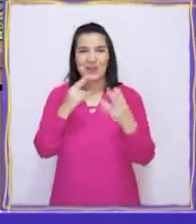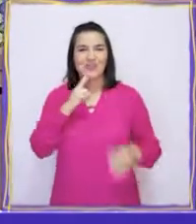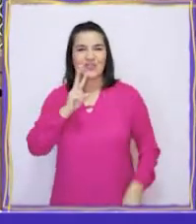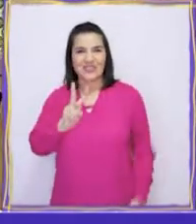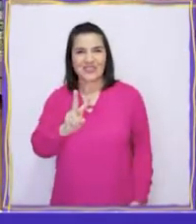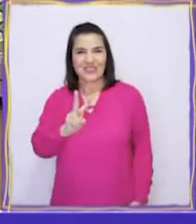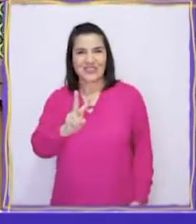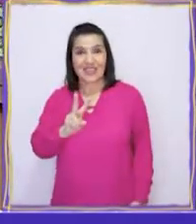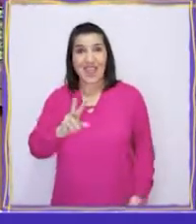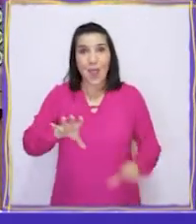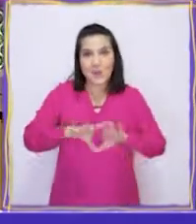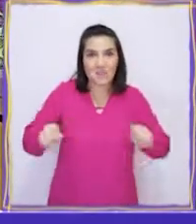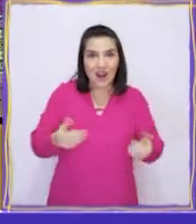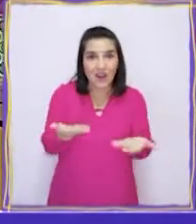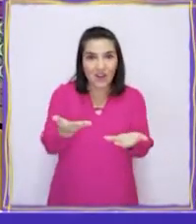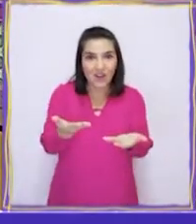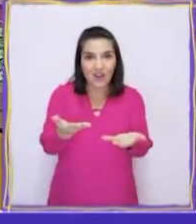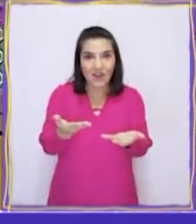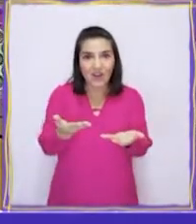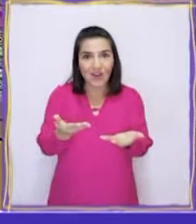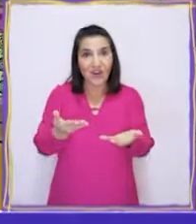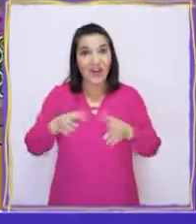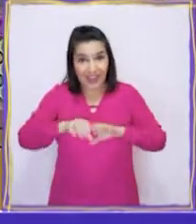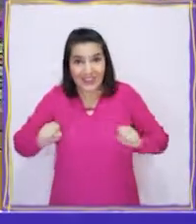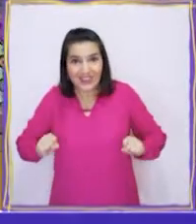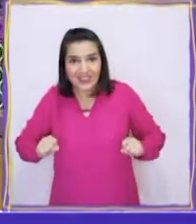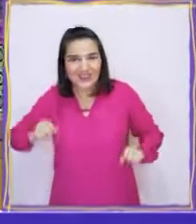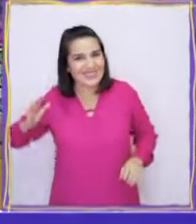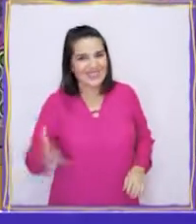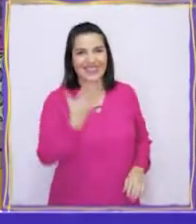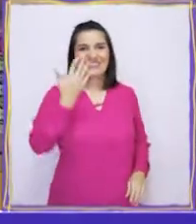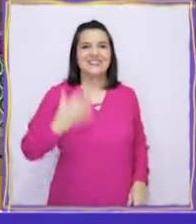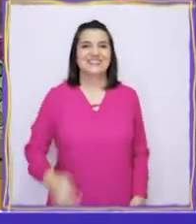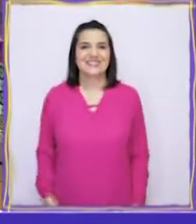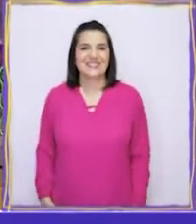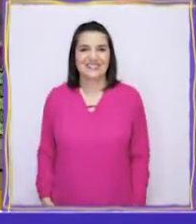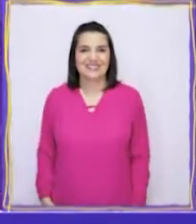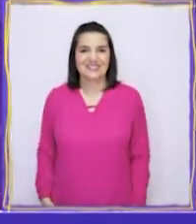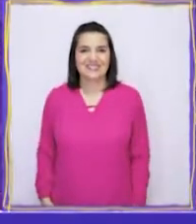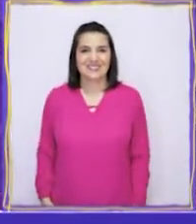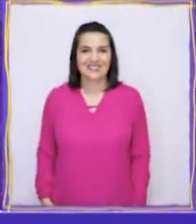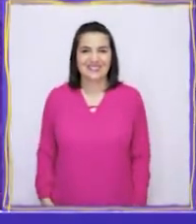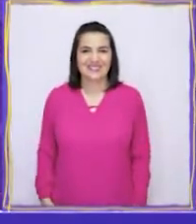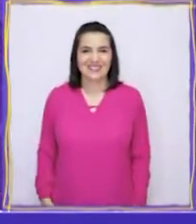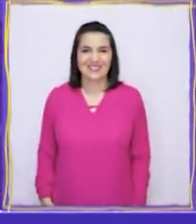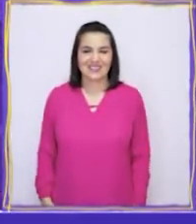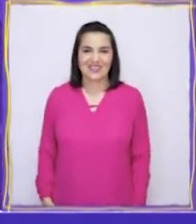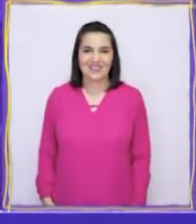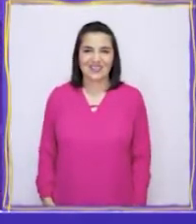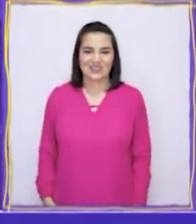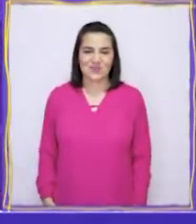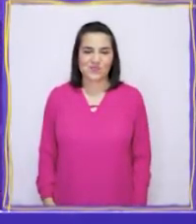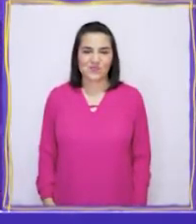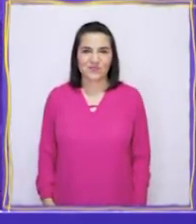es Aprendo TV. ¿Están preparados? ¿Listos? ¡Ya!